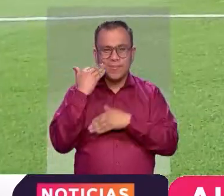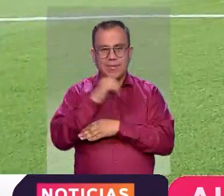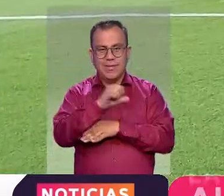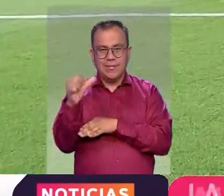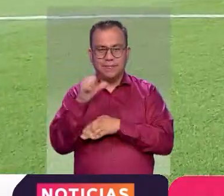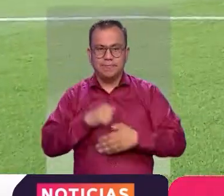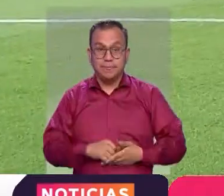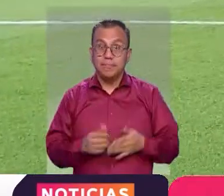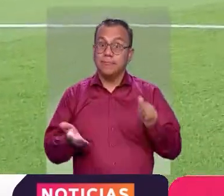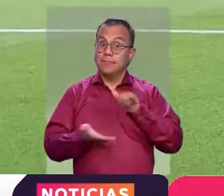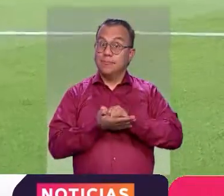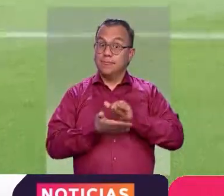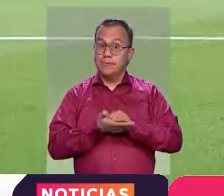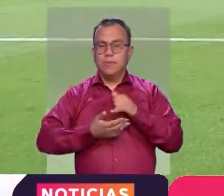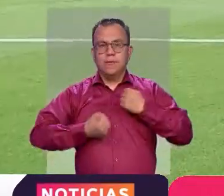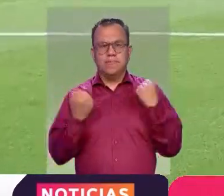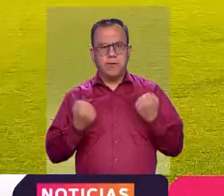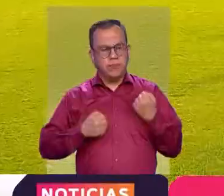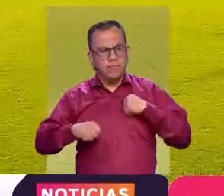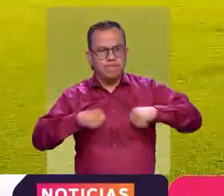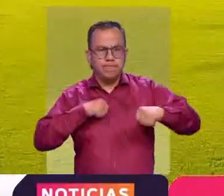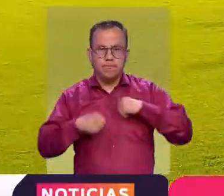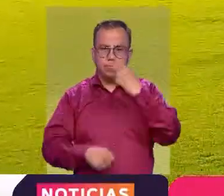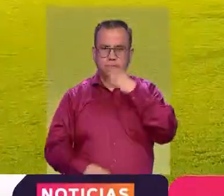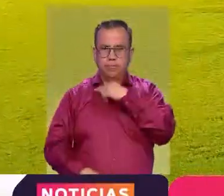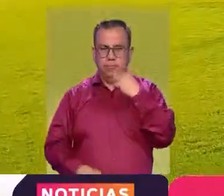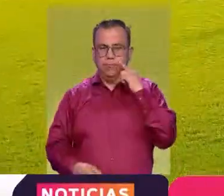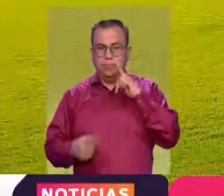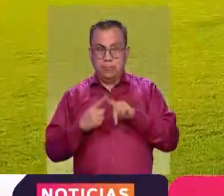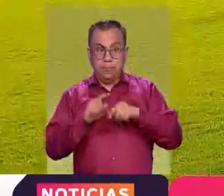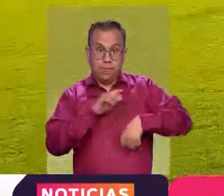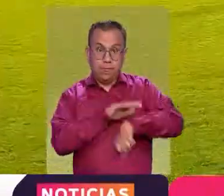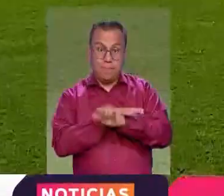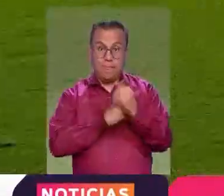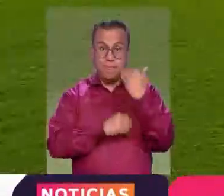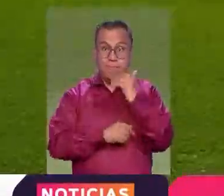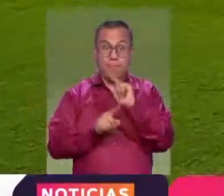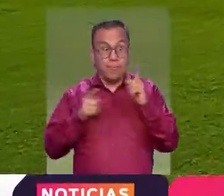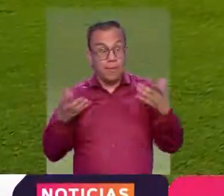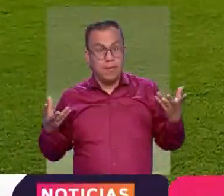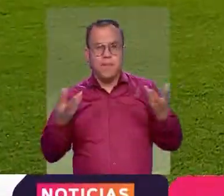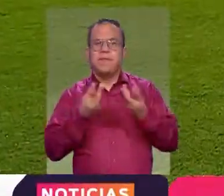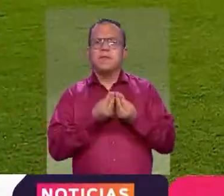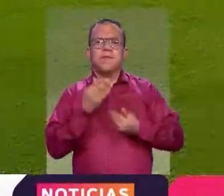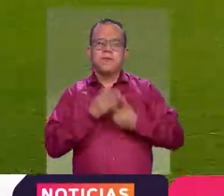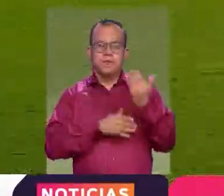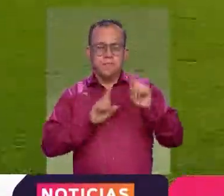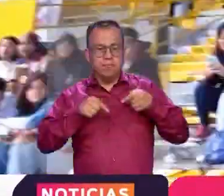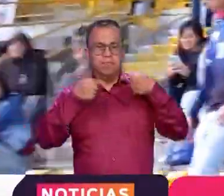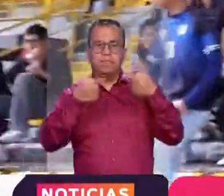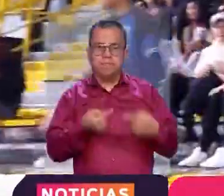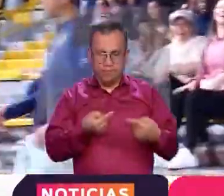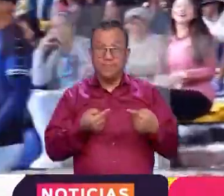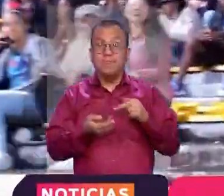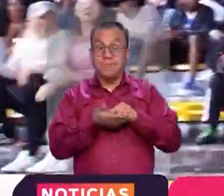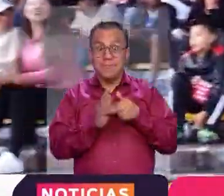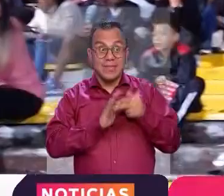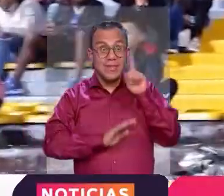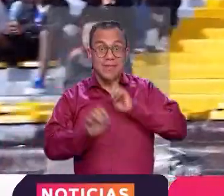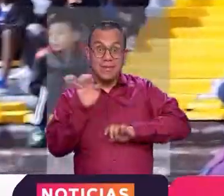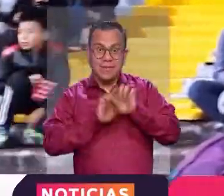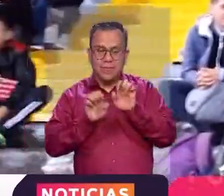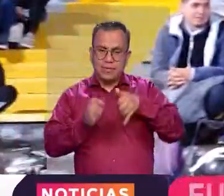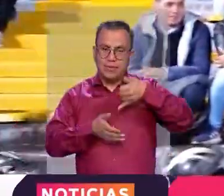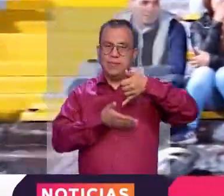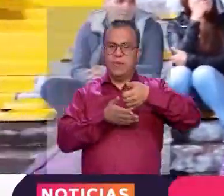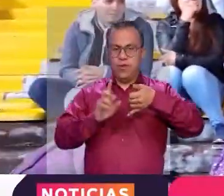las niñas con este torneo Bogotá ratifica su compromiso con el fútbol femenino el partido inaugural fue entre Future Soccer el equipo defensor del